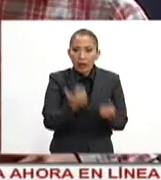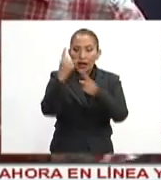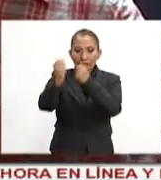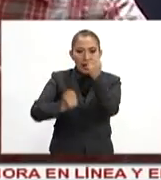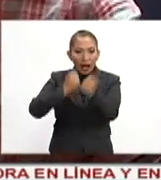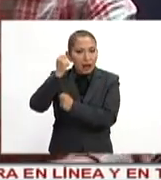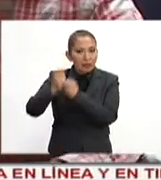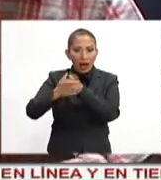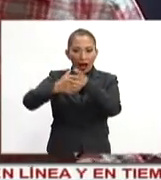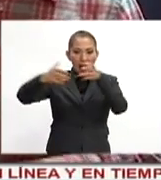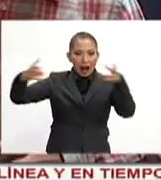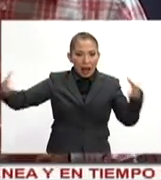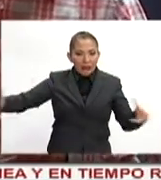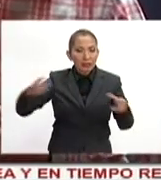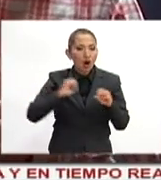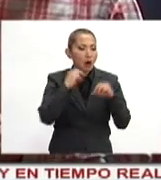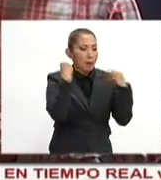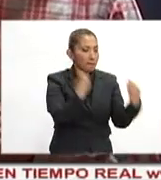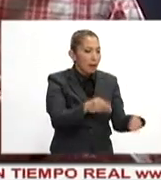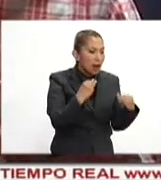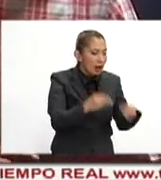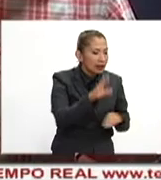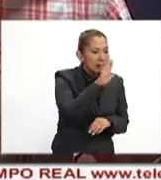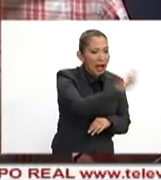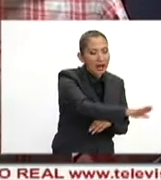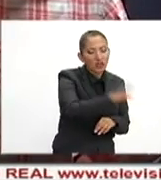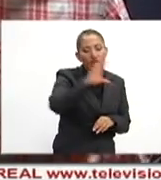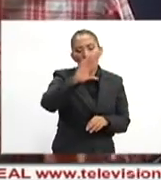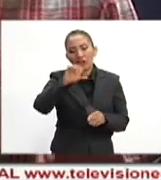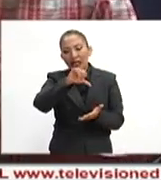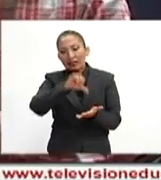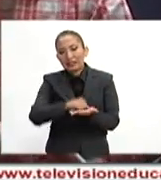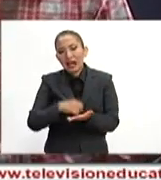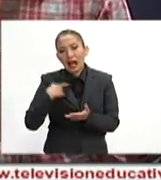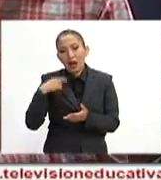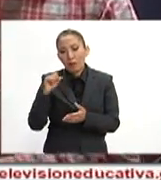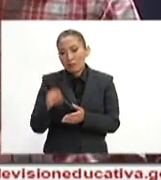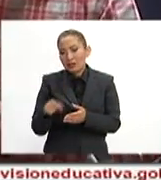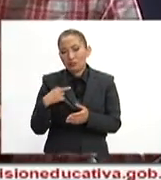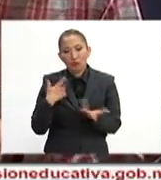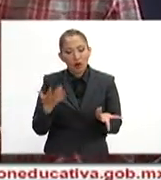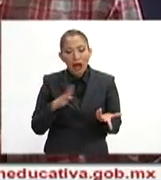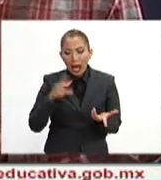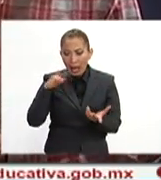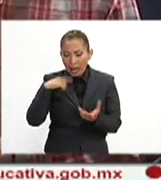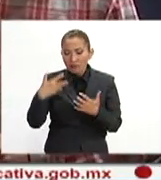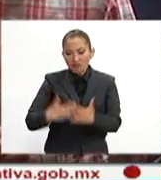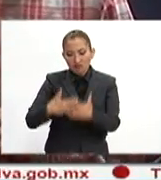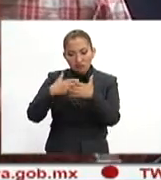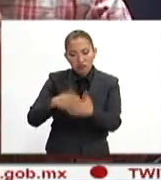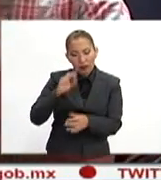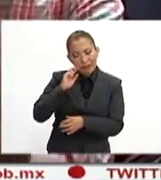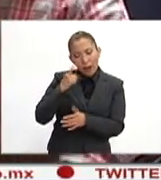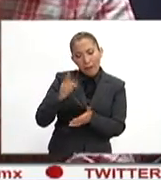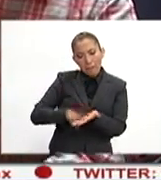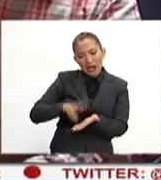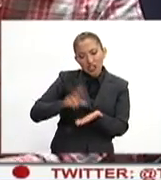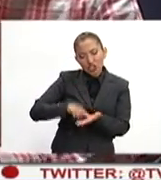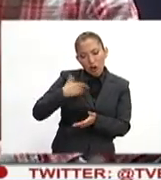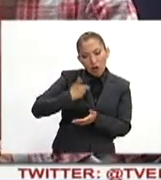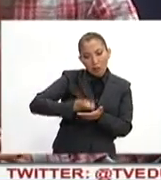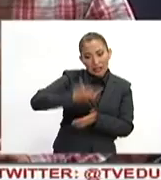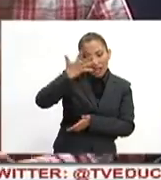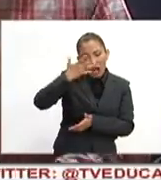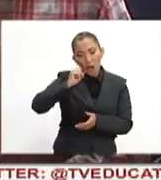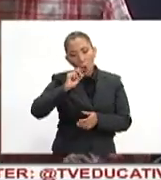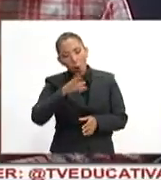tienda departamental todavía, se va a la central de abastos o en la misma central, ¿no? A ver, estos pues te los voy a dar a precio normal o estos te